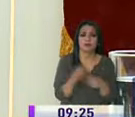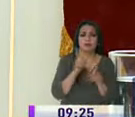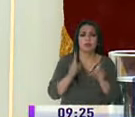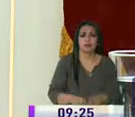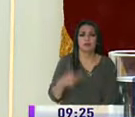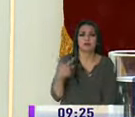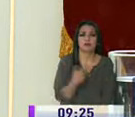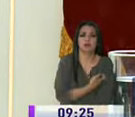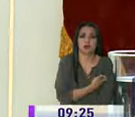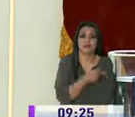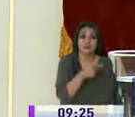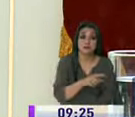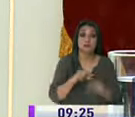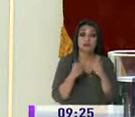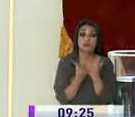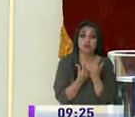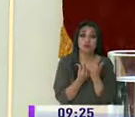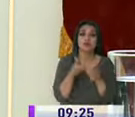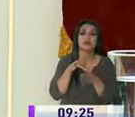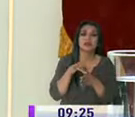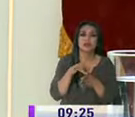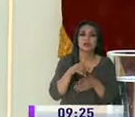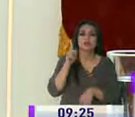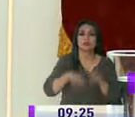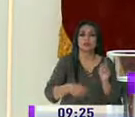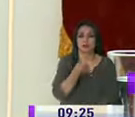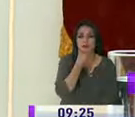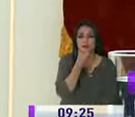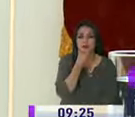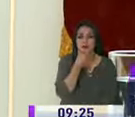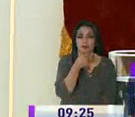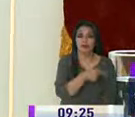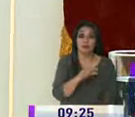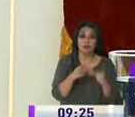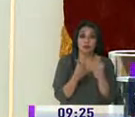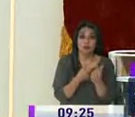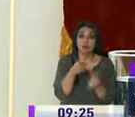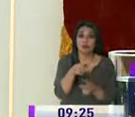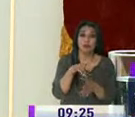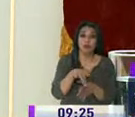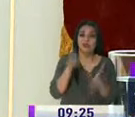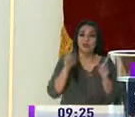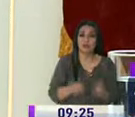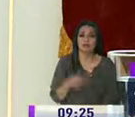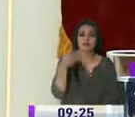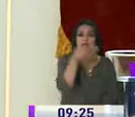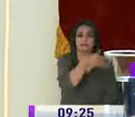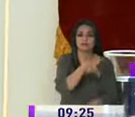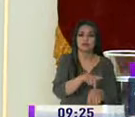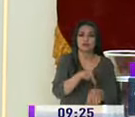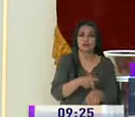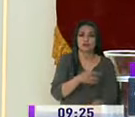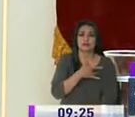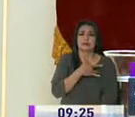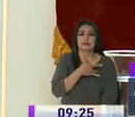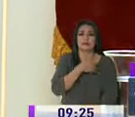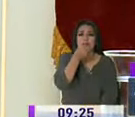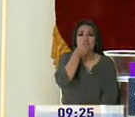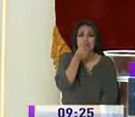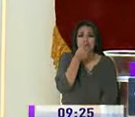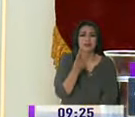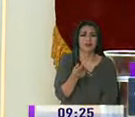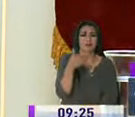vacunarse. Estos grupos de riesgo no deben automedicarse. Estos grupos de riesgo deben acudir, apenas presenten